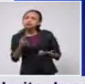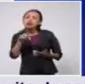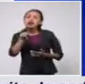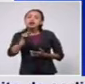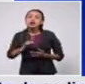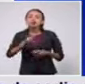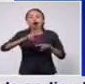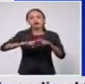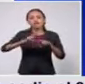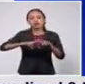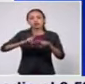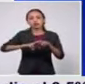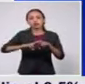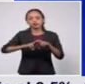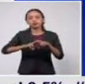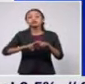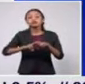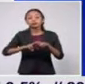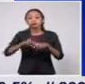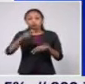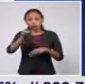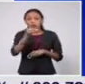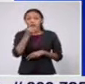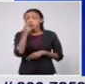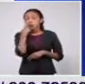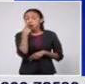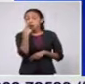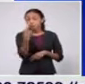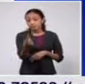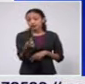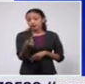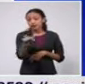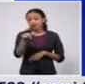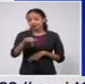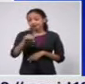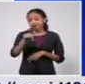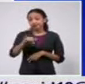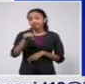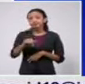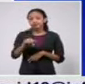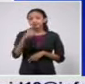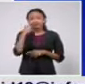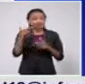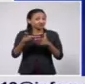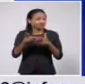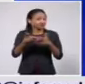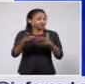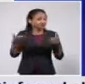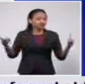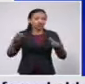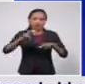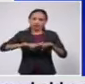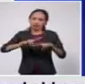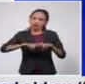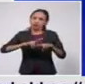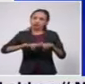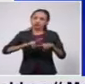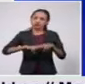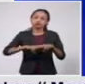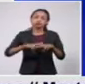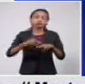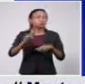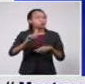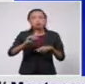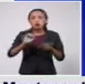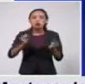Habana. Que ahí, como ustedes ven, es un incremento que al final no se ha logrado